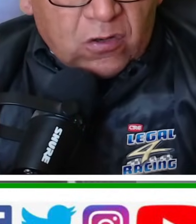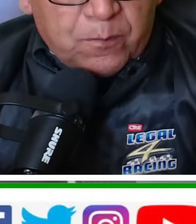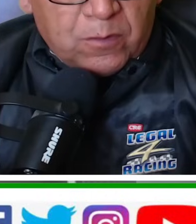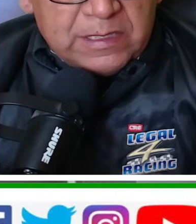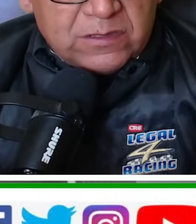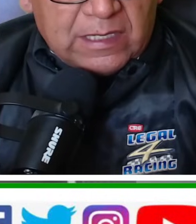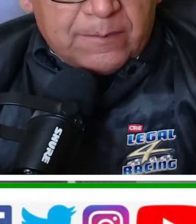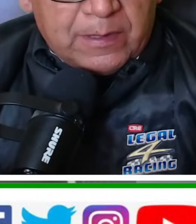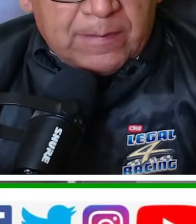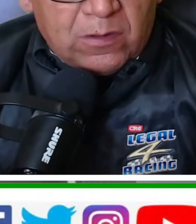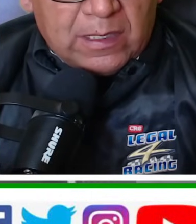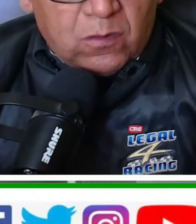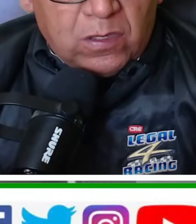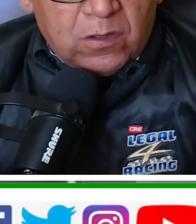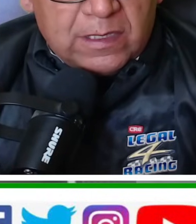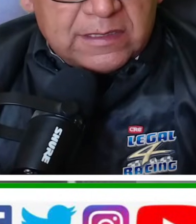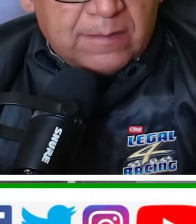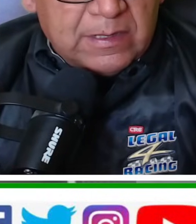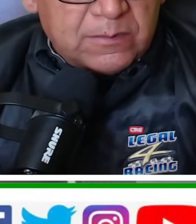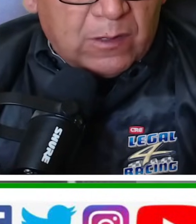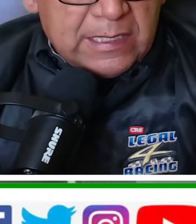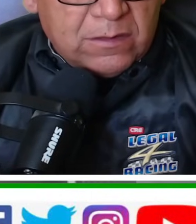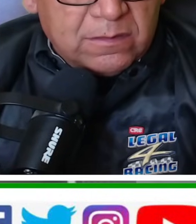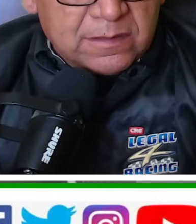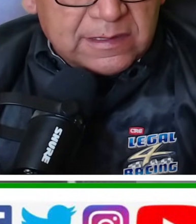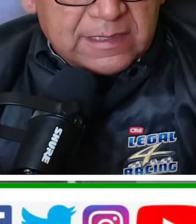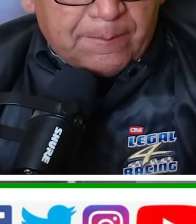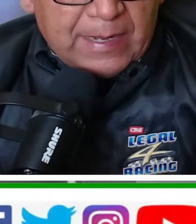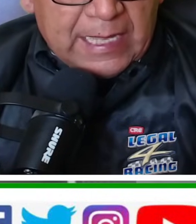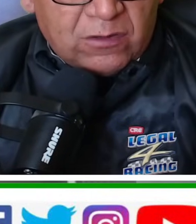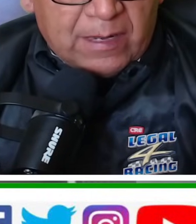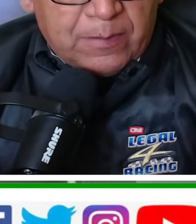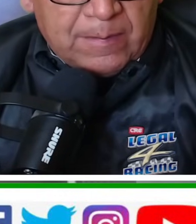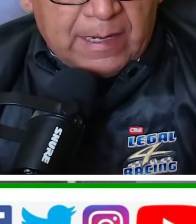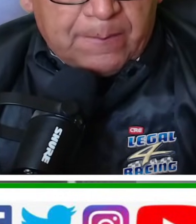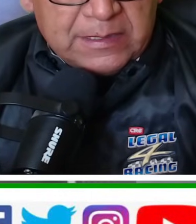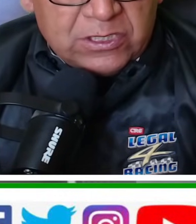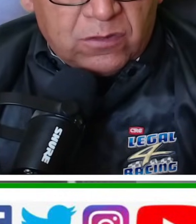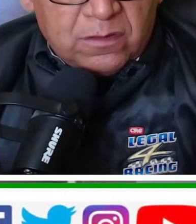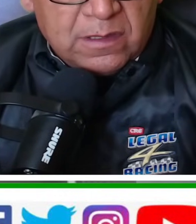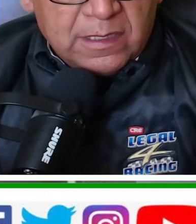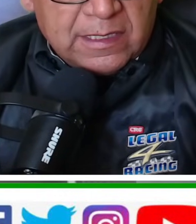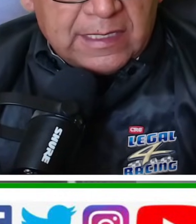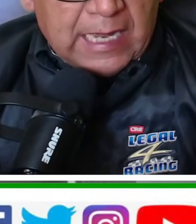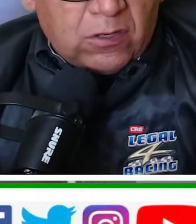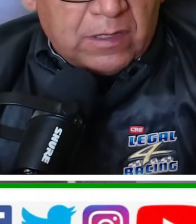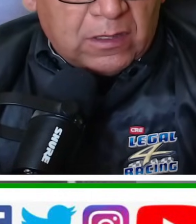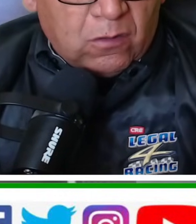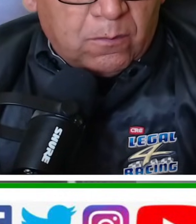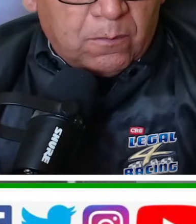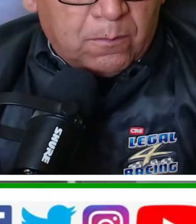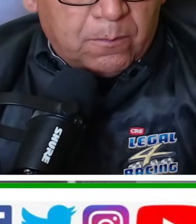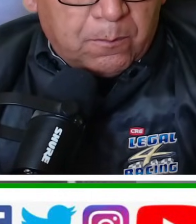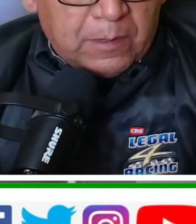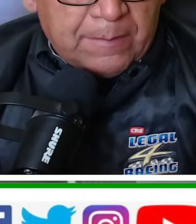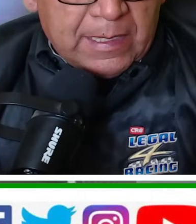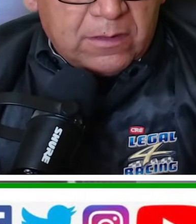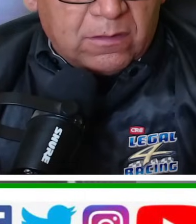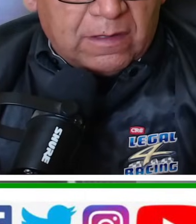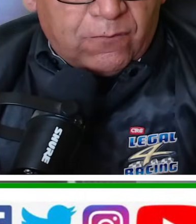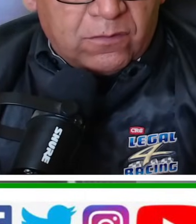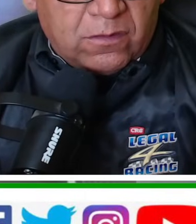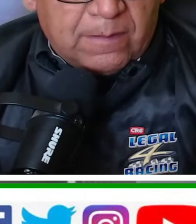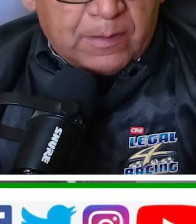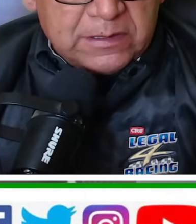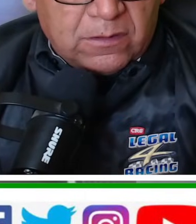Está el compromiso que el 1 de julio de este mismo año se esté pagando la primera pensión, ya con el complemento